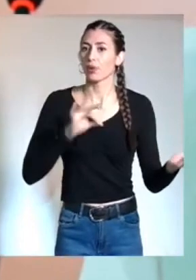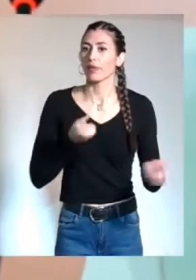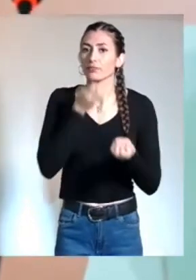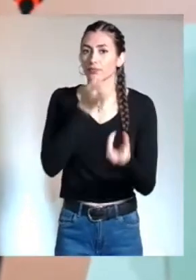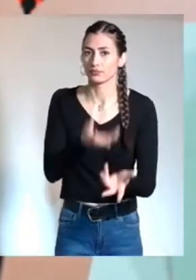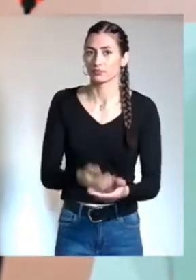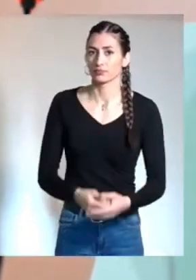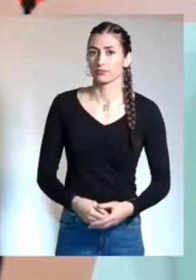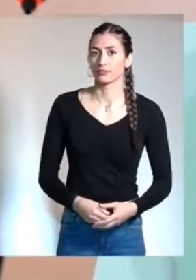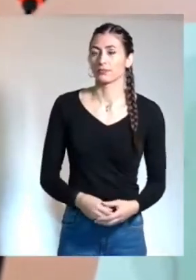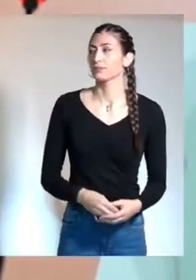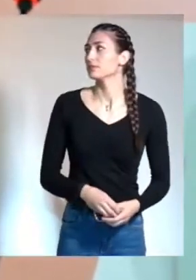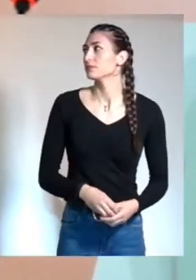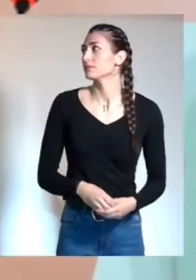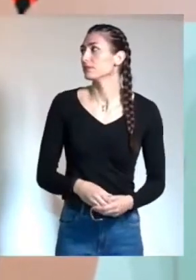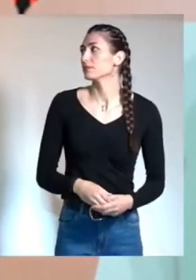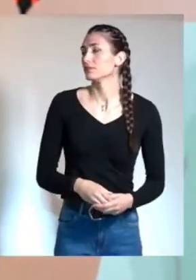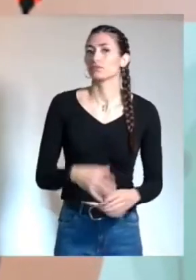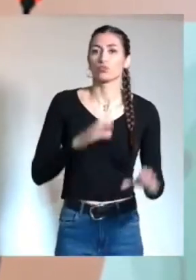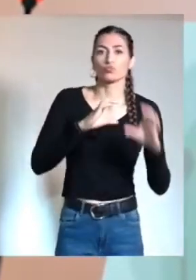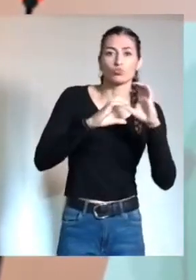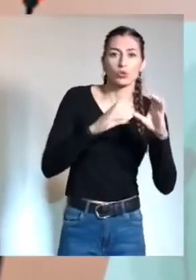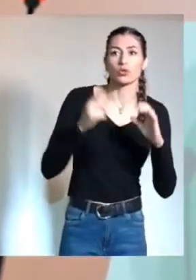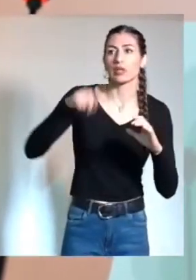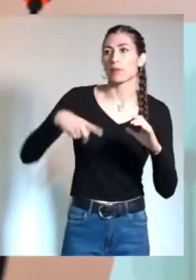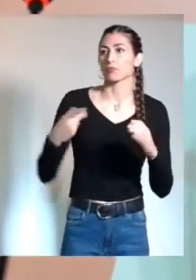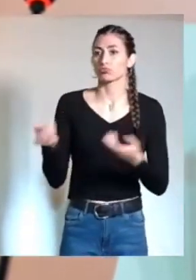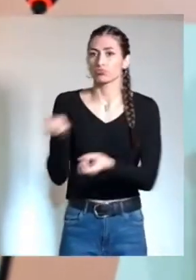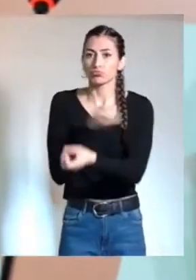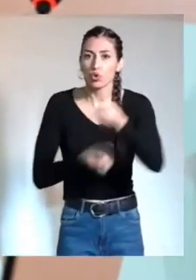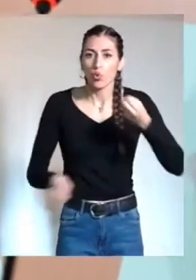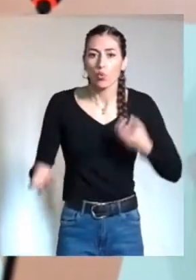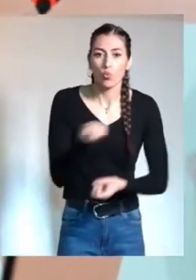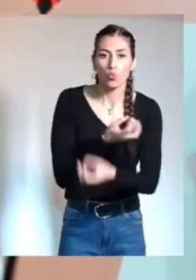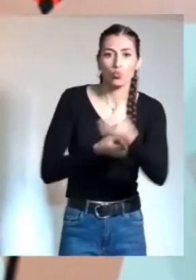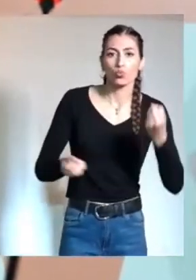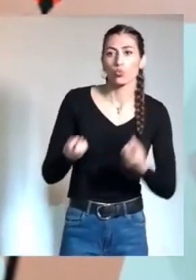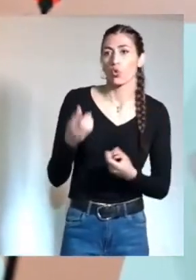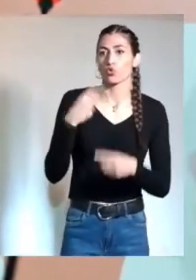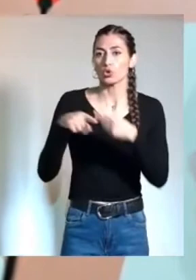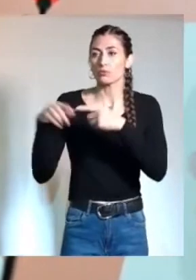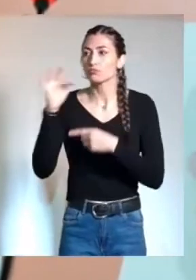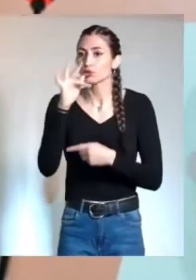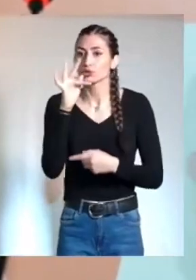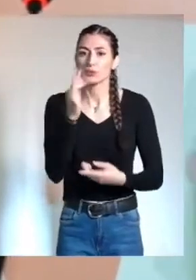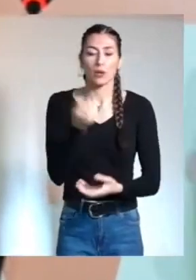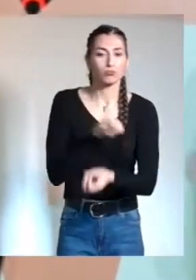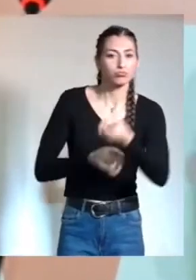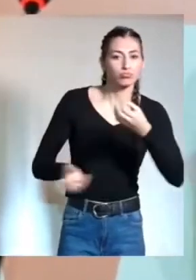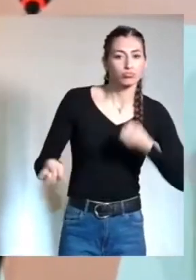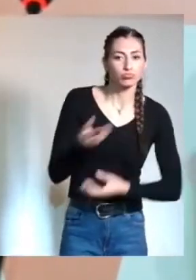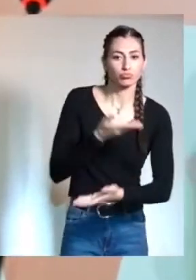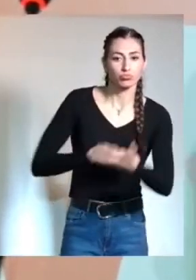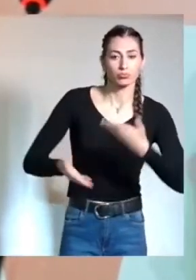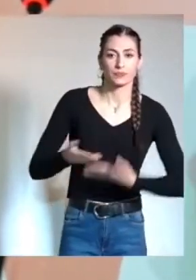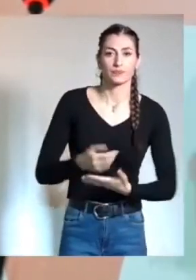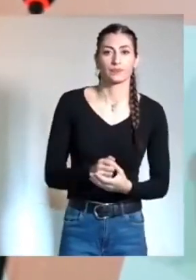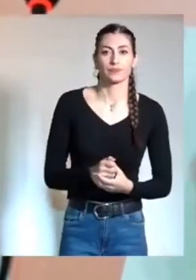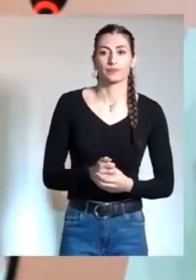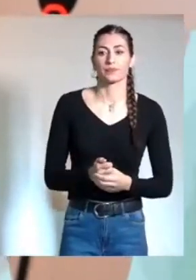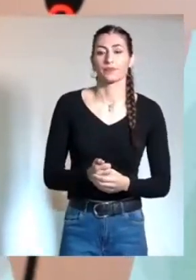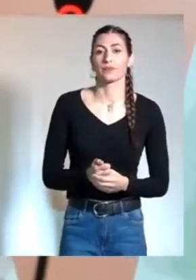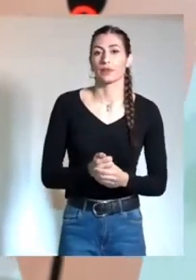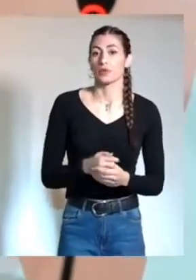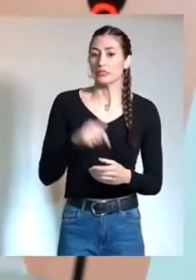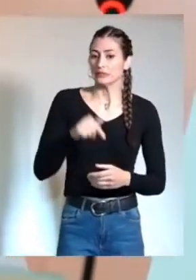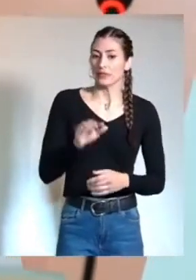y en las comunicaciones, enriquecernos los unos de los otros, porque sería un planteamiento más rico. Esas son las decisiones que hay